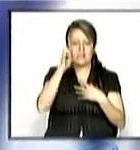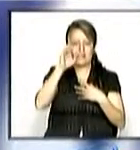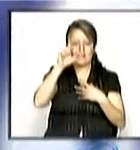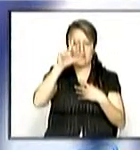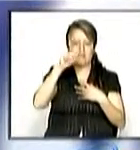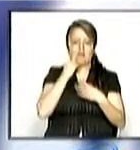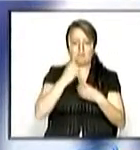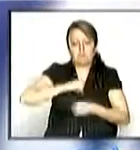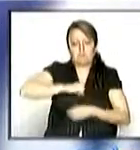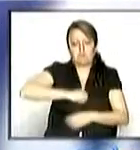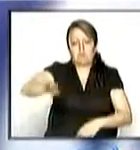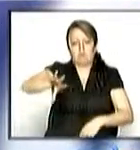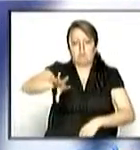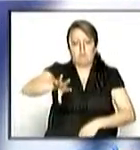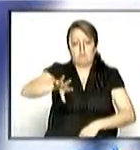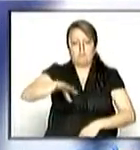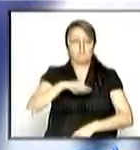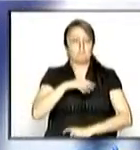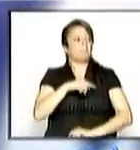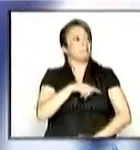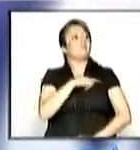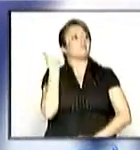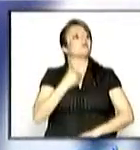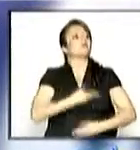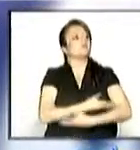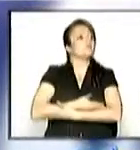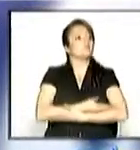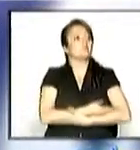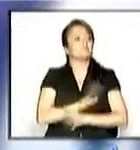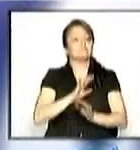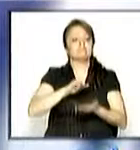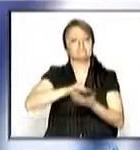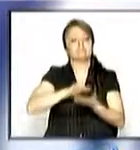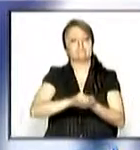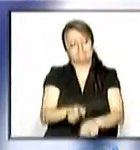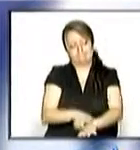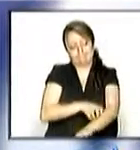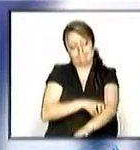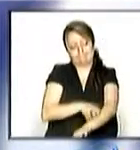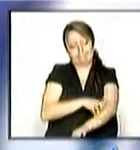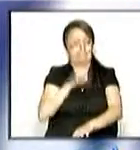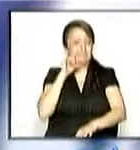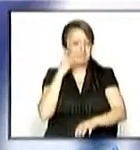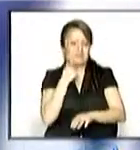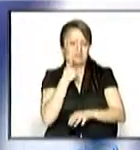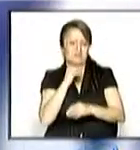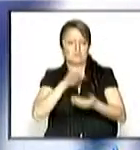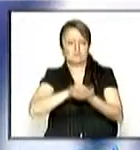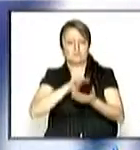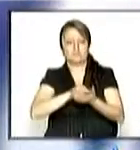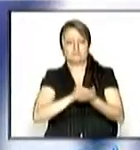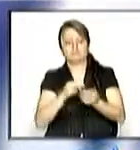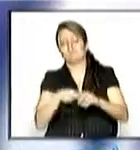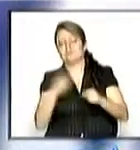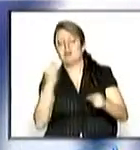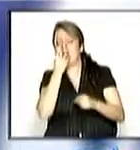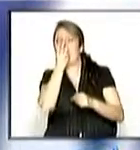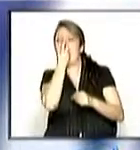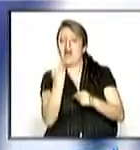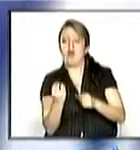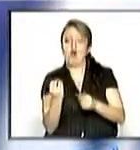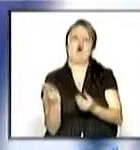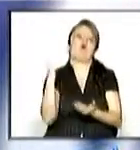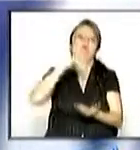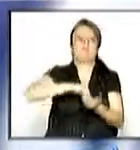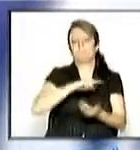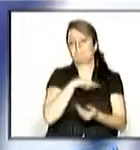aborto. Y le generó un proceso alérgico complicado. La paciente tuvo que haberse retirado de esto para poder